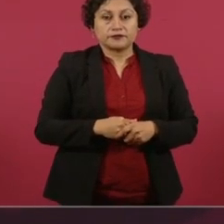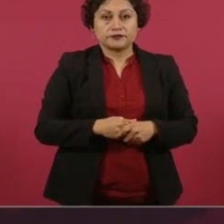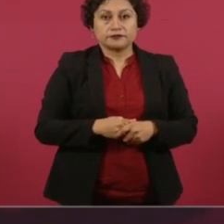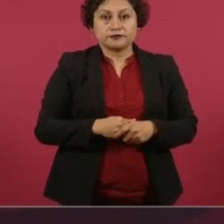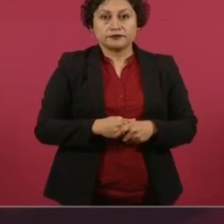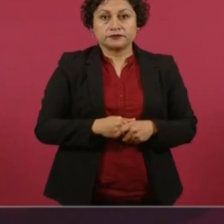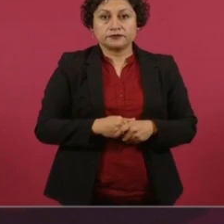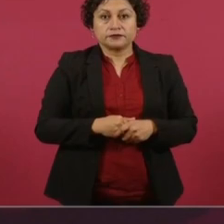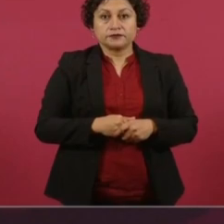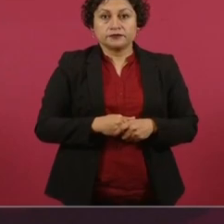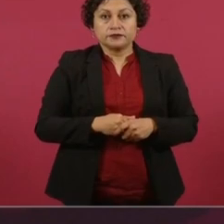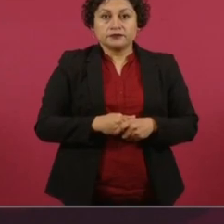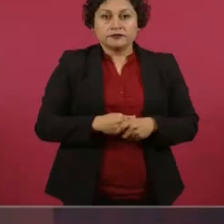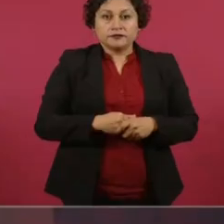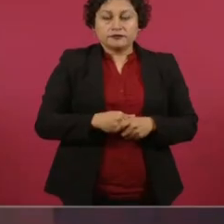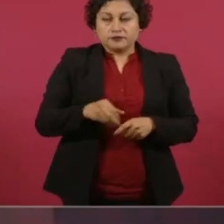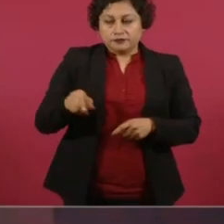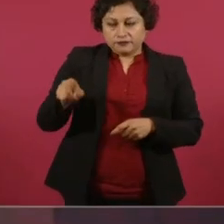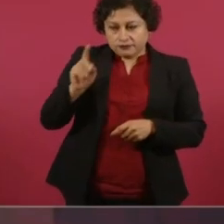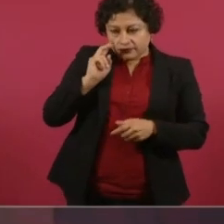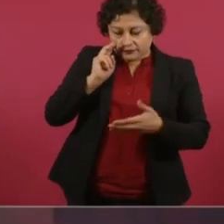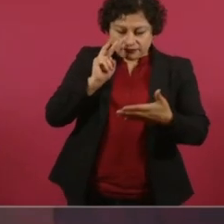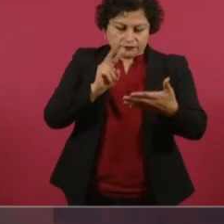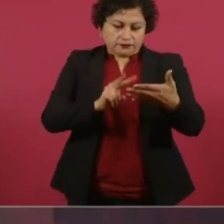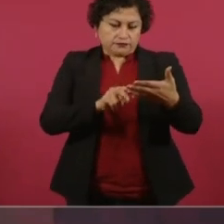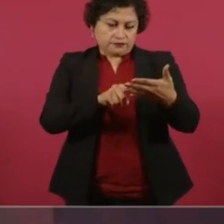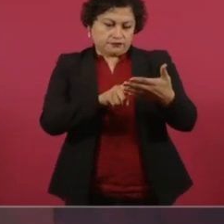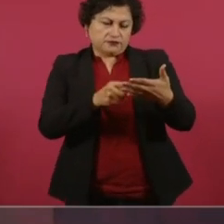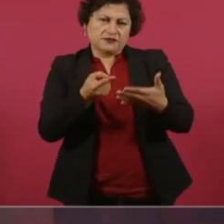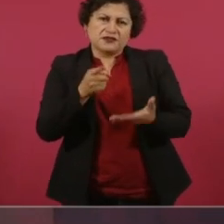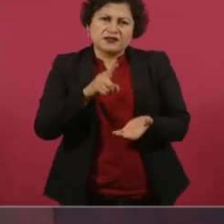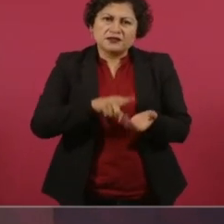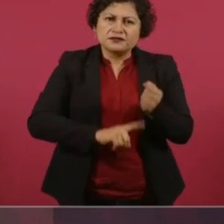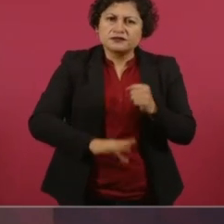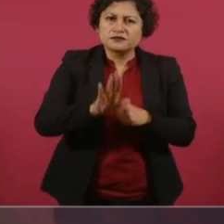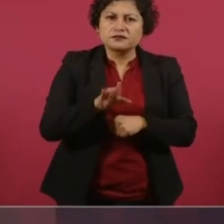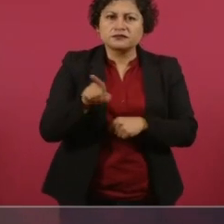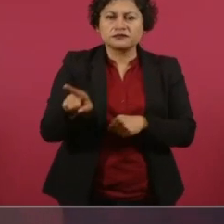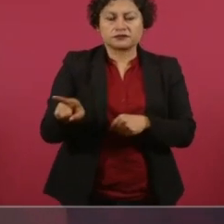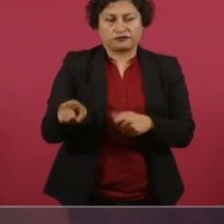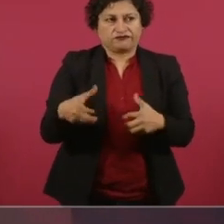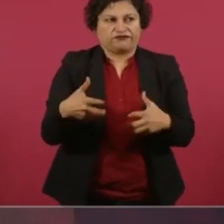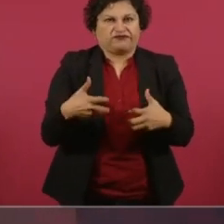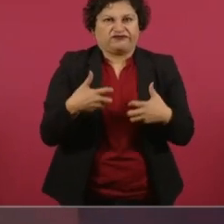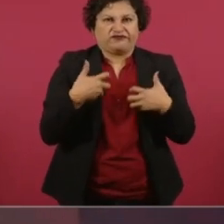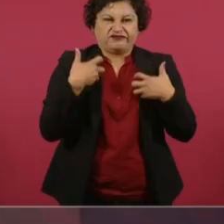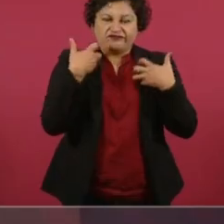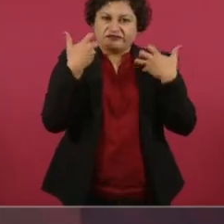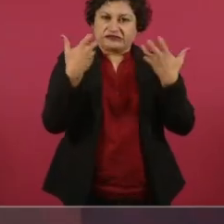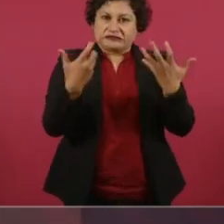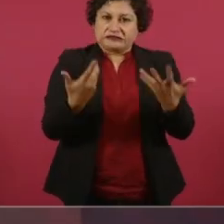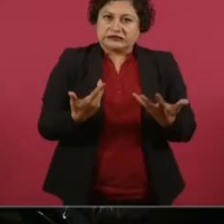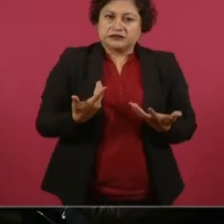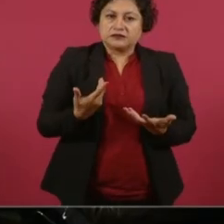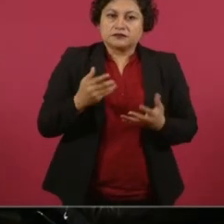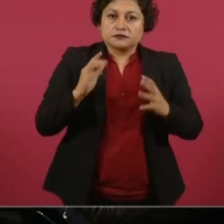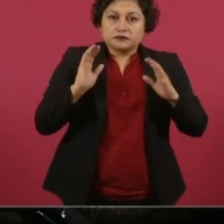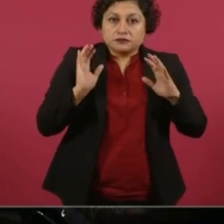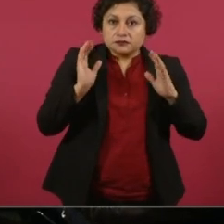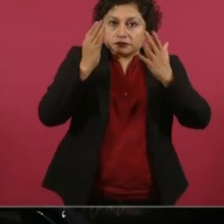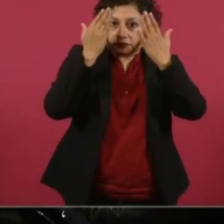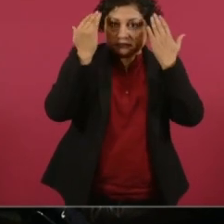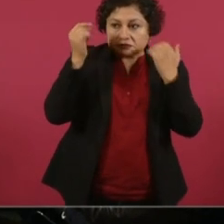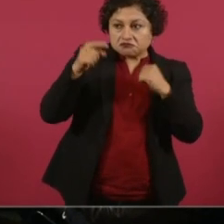creo que es mucha la desesperación. ¿Quién sabe qué están viendo, qué